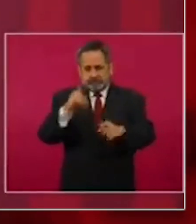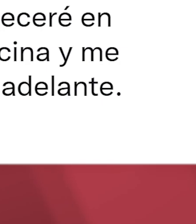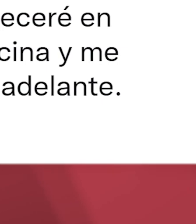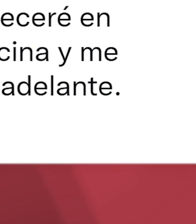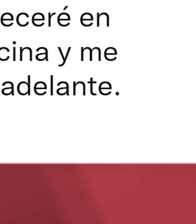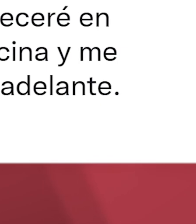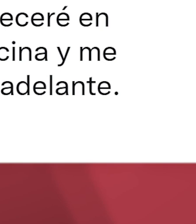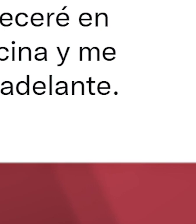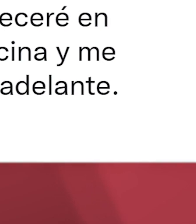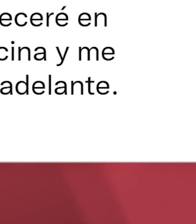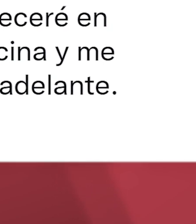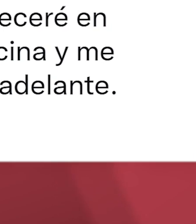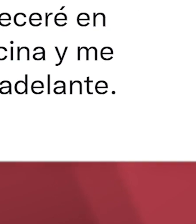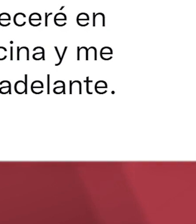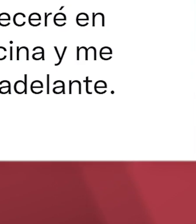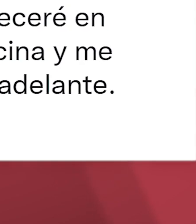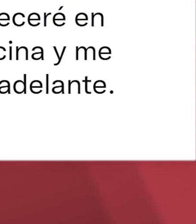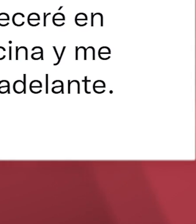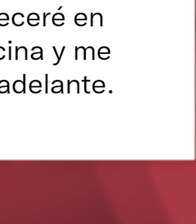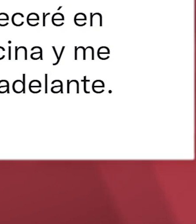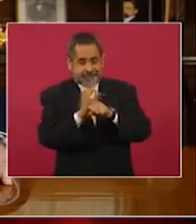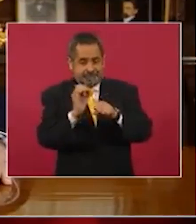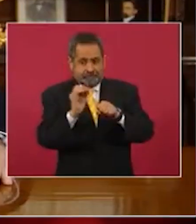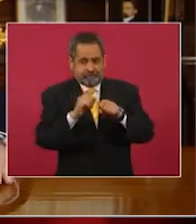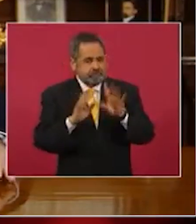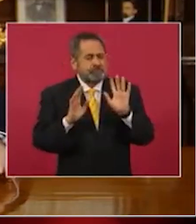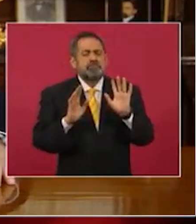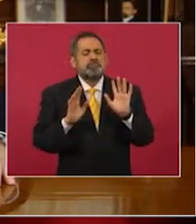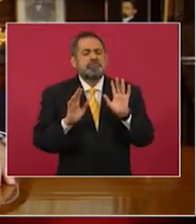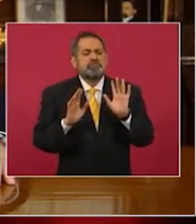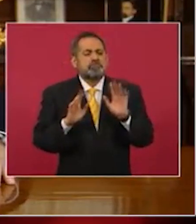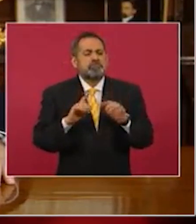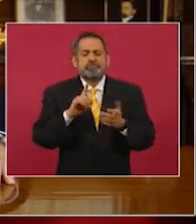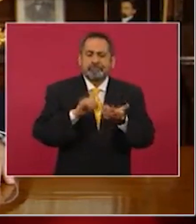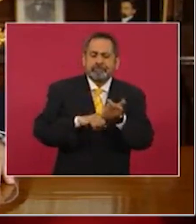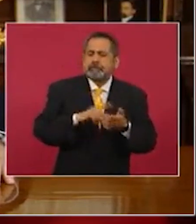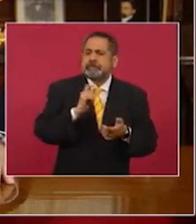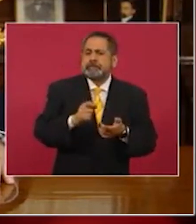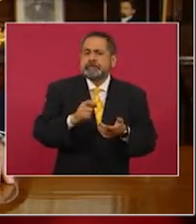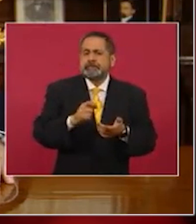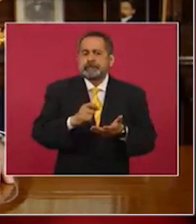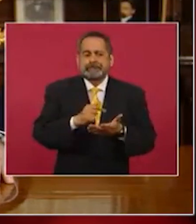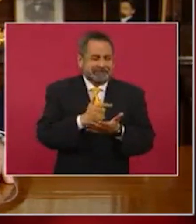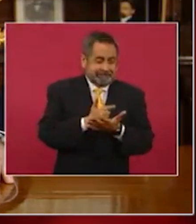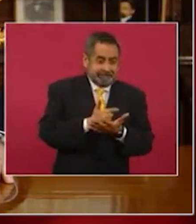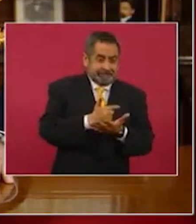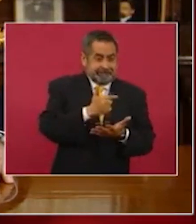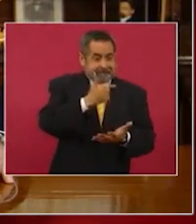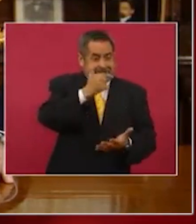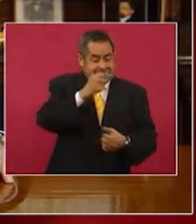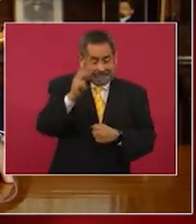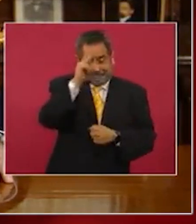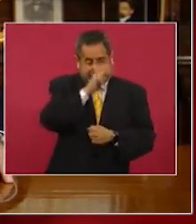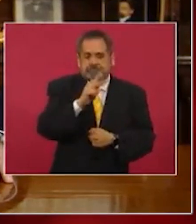es gripe. Y horas después, confirmó que había dado positivo. No tiene el nivel, el grado